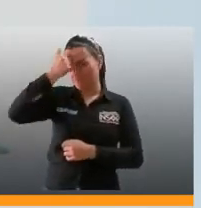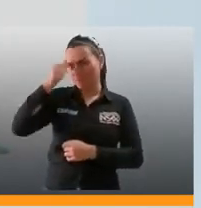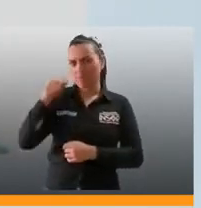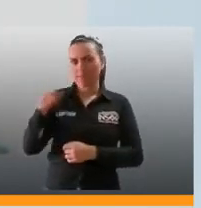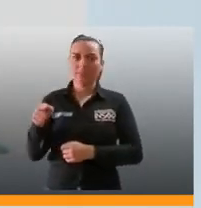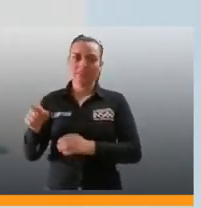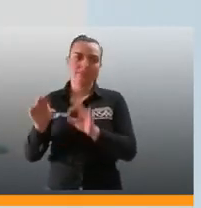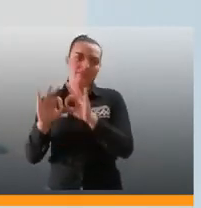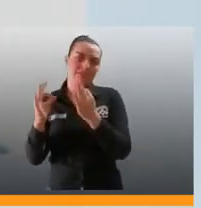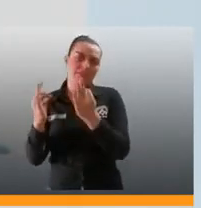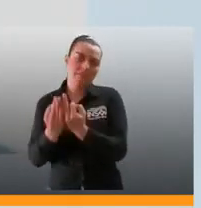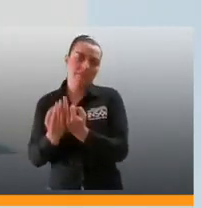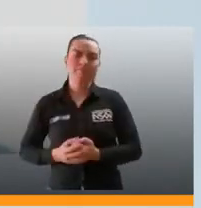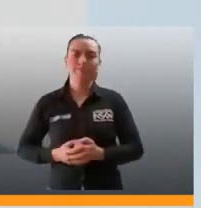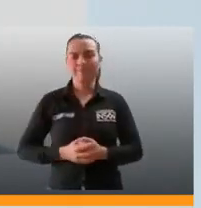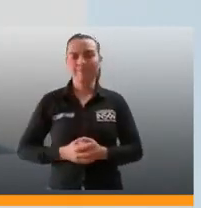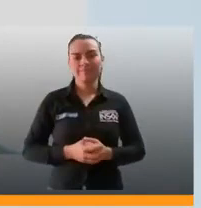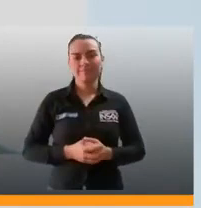es la familia.